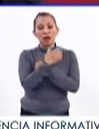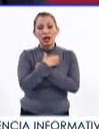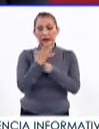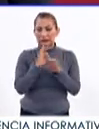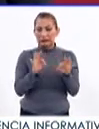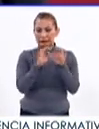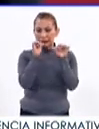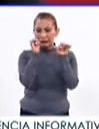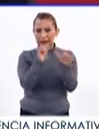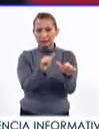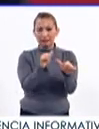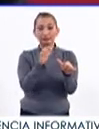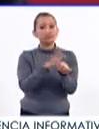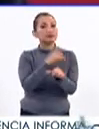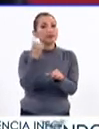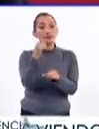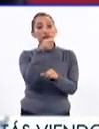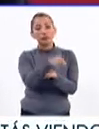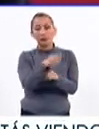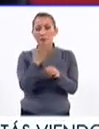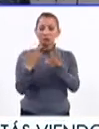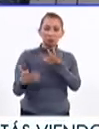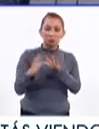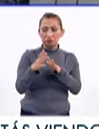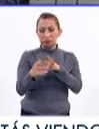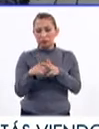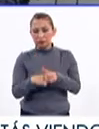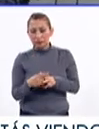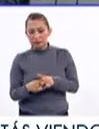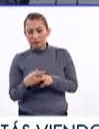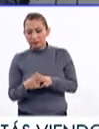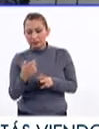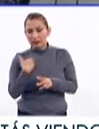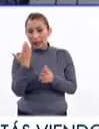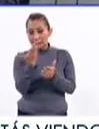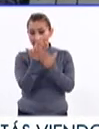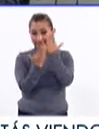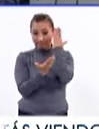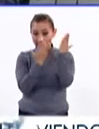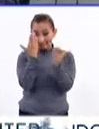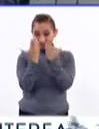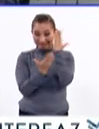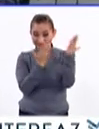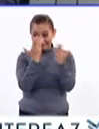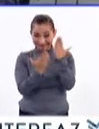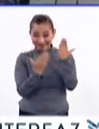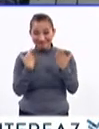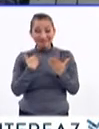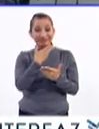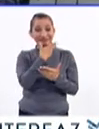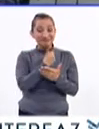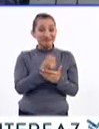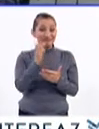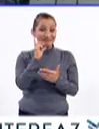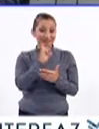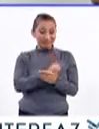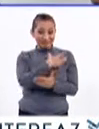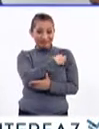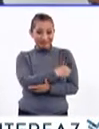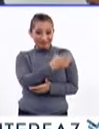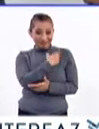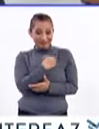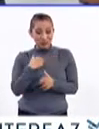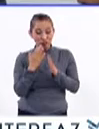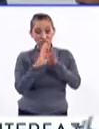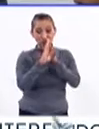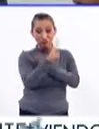muy importante, porque el promedio de escolaridad de las y los hijos de los migrantes mexicanos